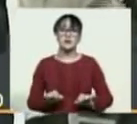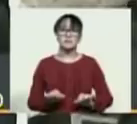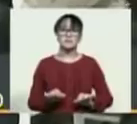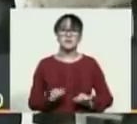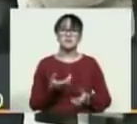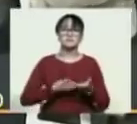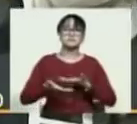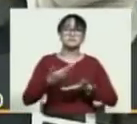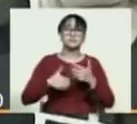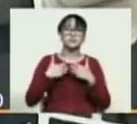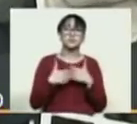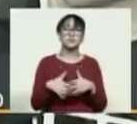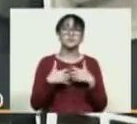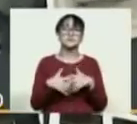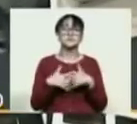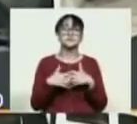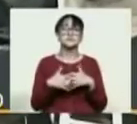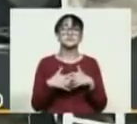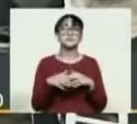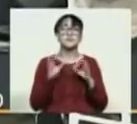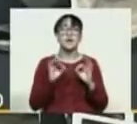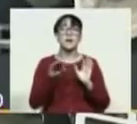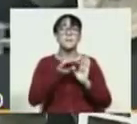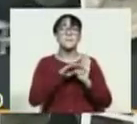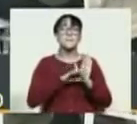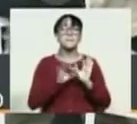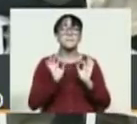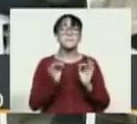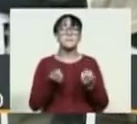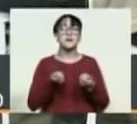de comercialización, de fijación de precios.